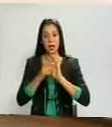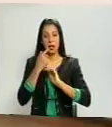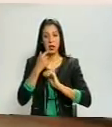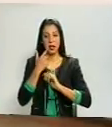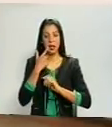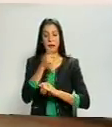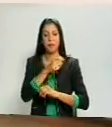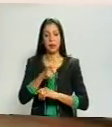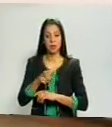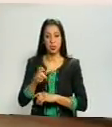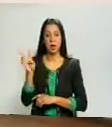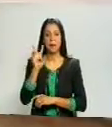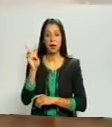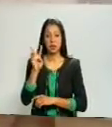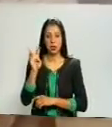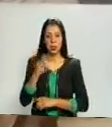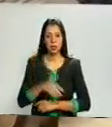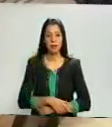y las venezolanas.